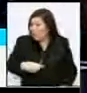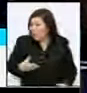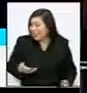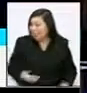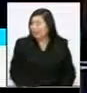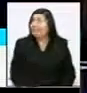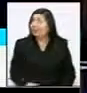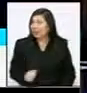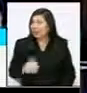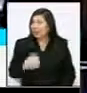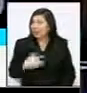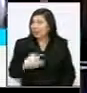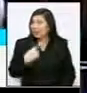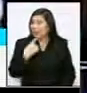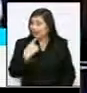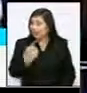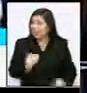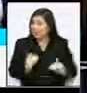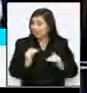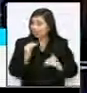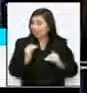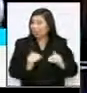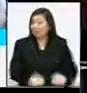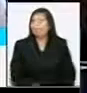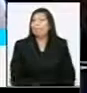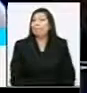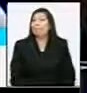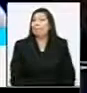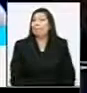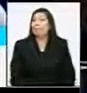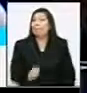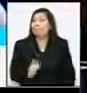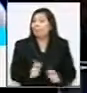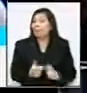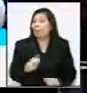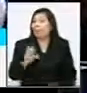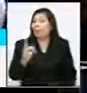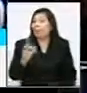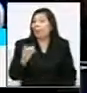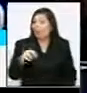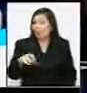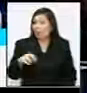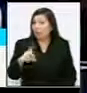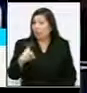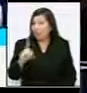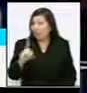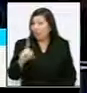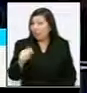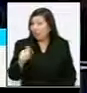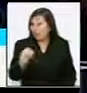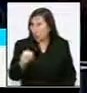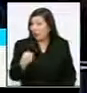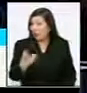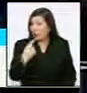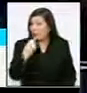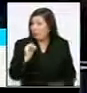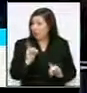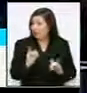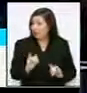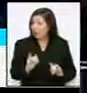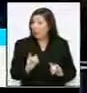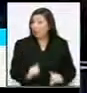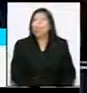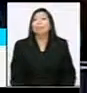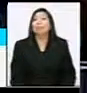Tiene sentido. Hay equilibrio. Si la Cámara de Diputados, la mayoría, se mantiene en su